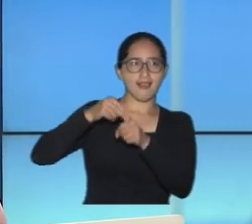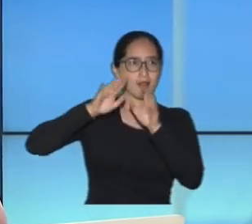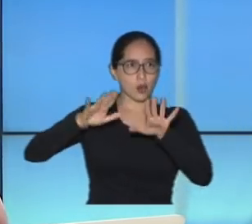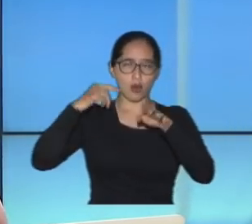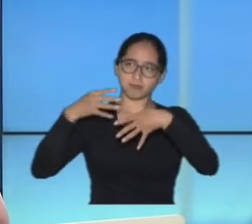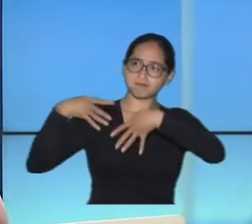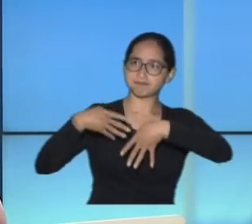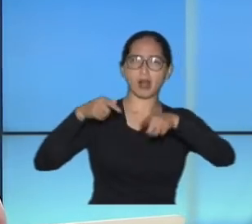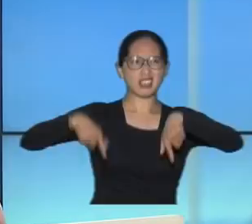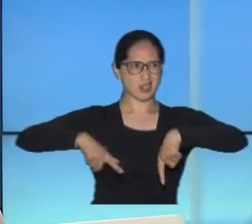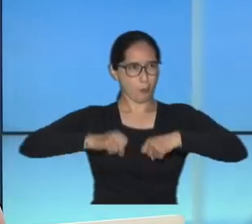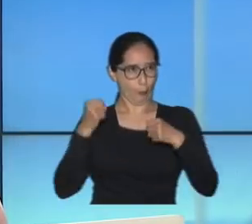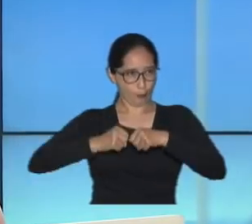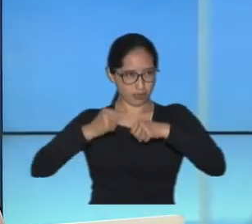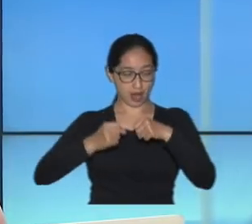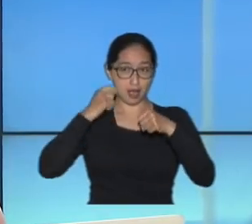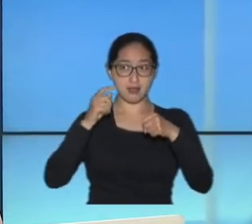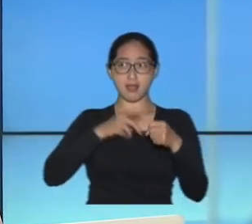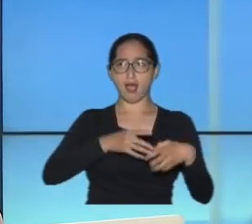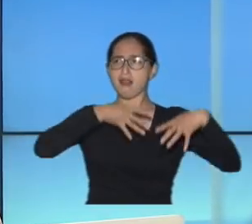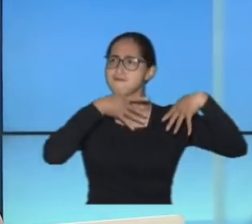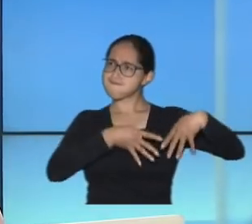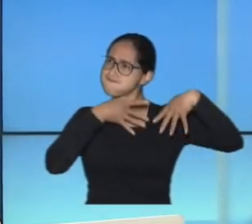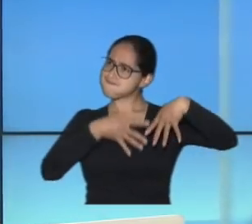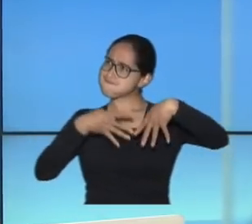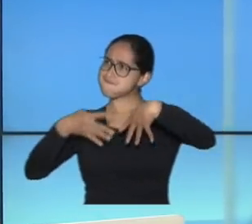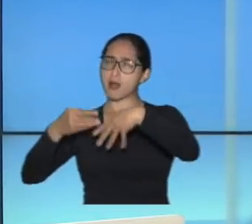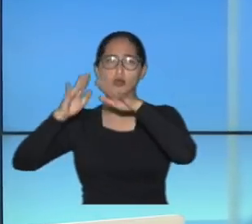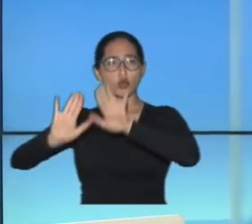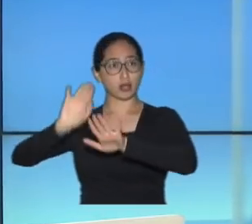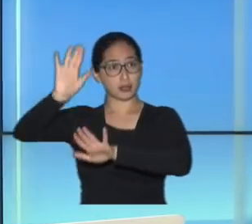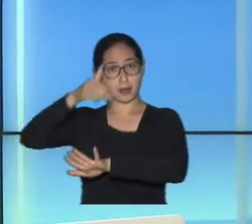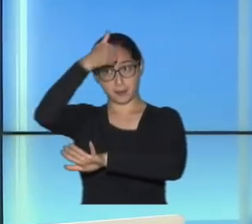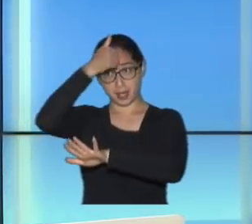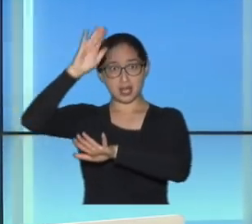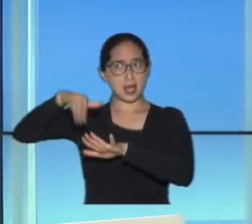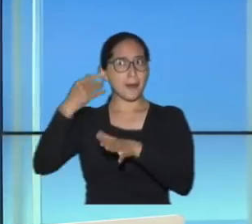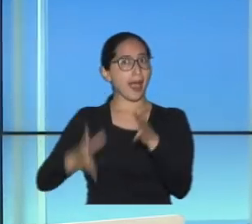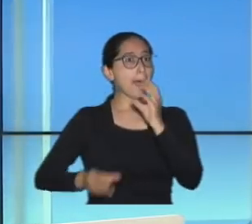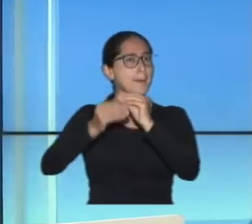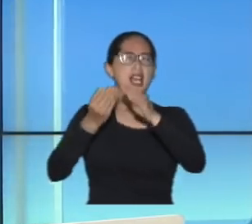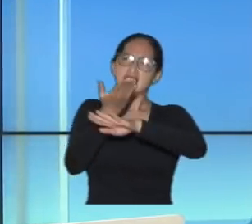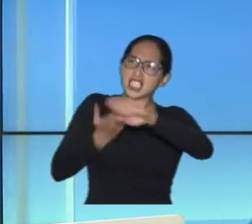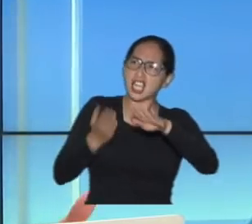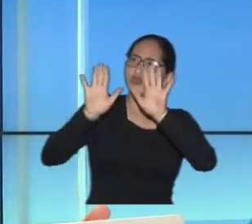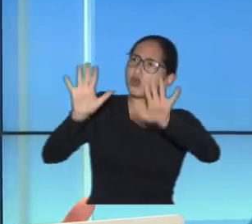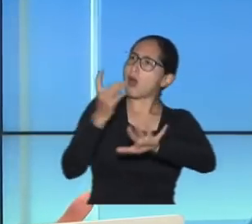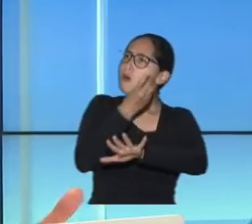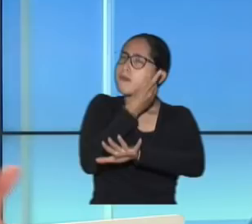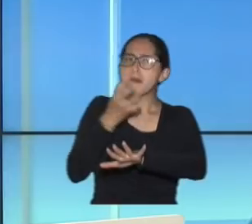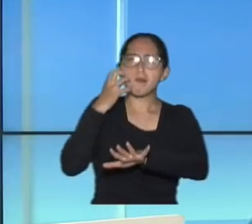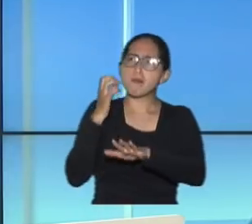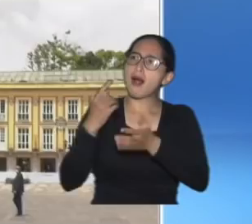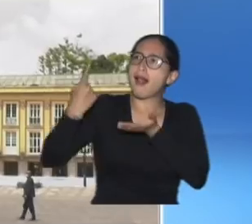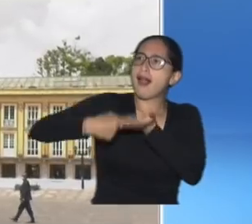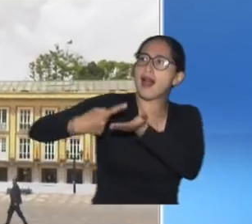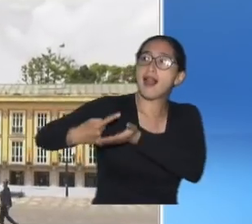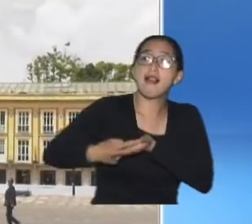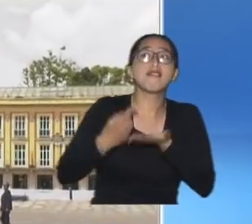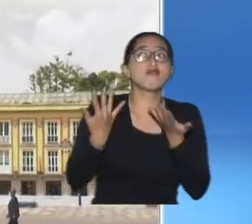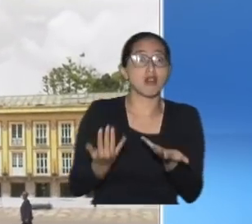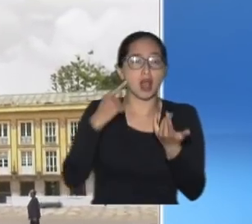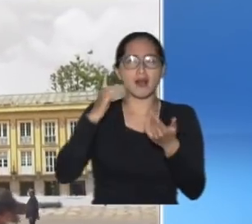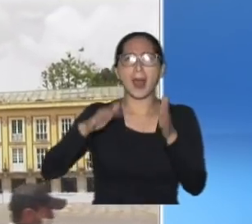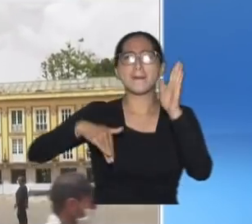llegará hasta el centro de la capital y sigue exigiendo una reunión con el presidente Iván Duque. Más de 10.000 indígenas participan en